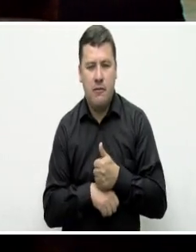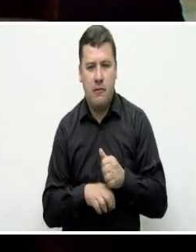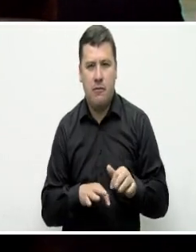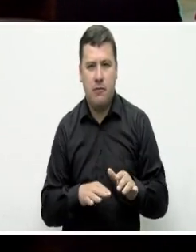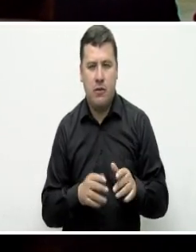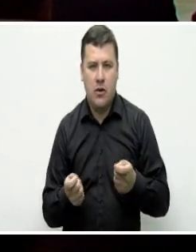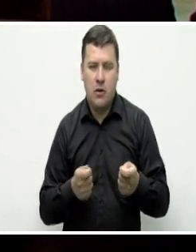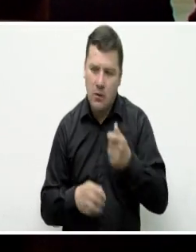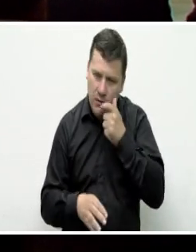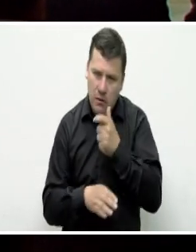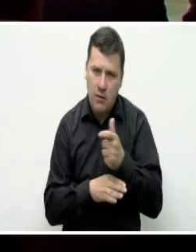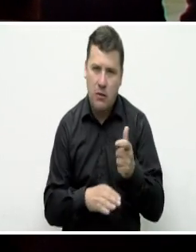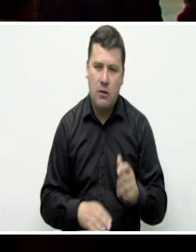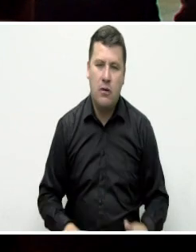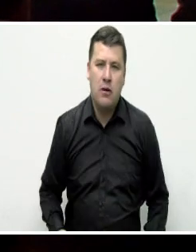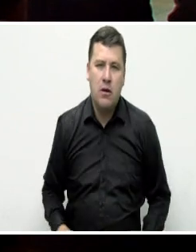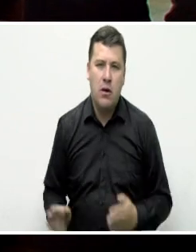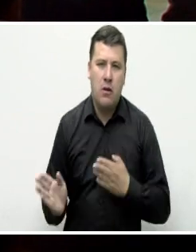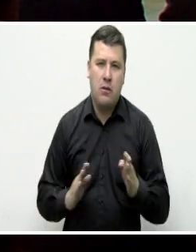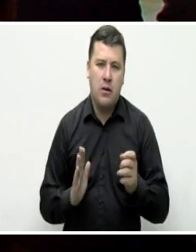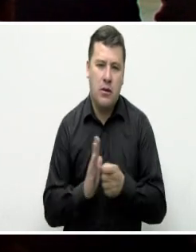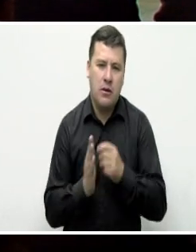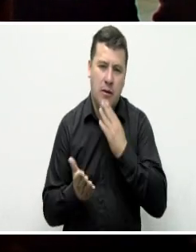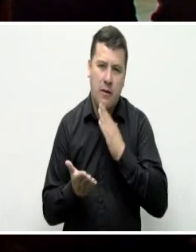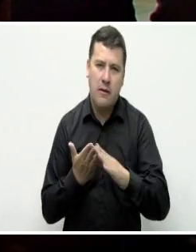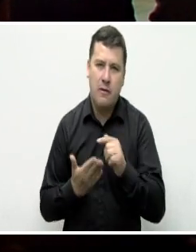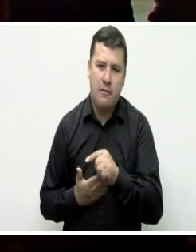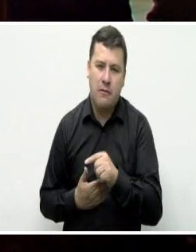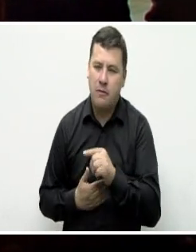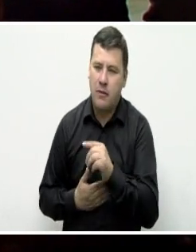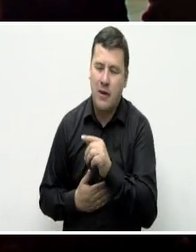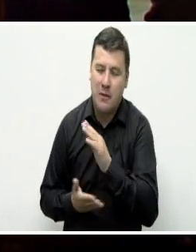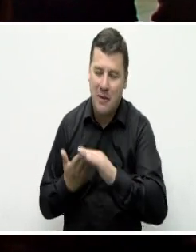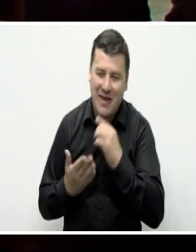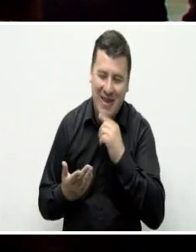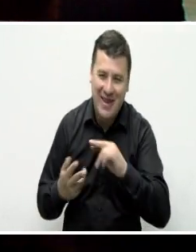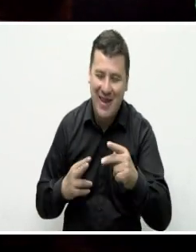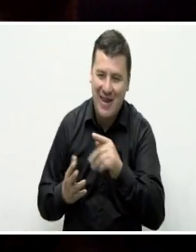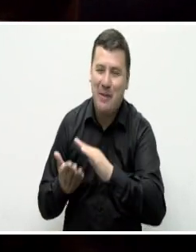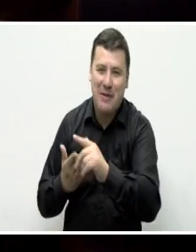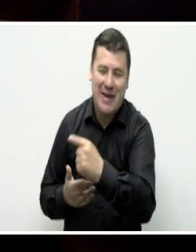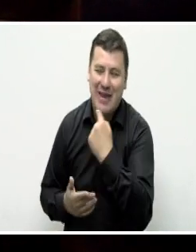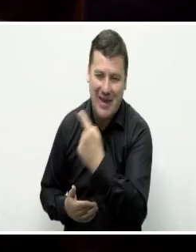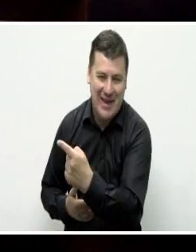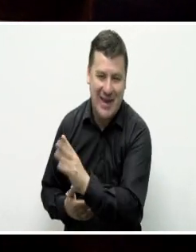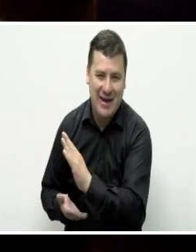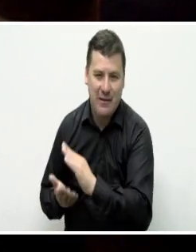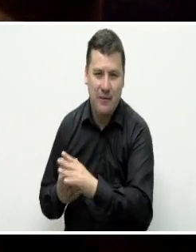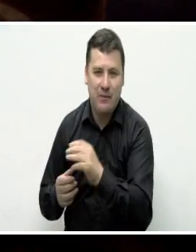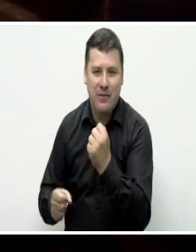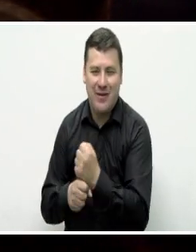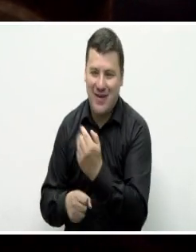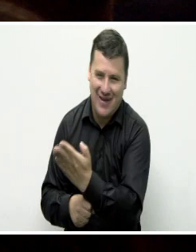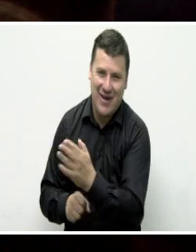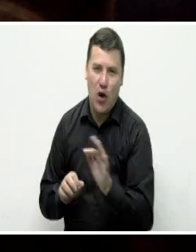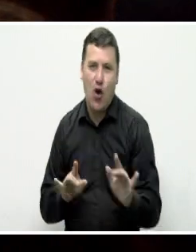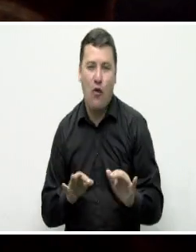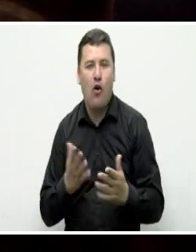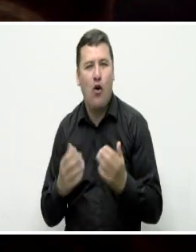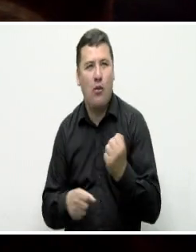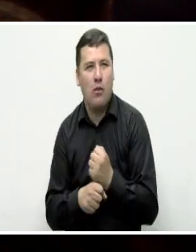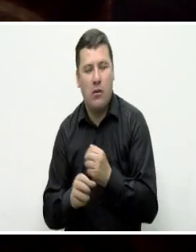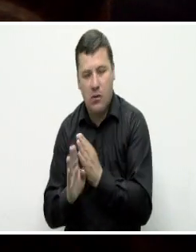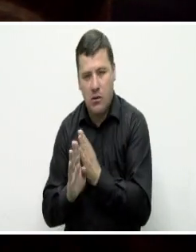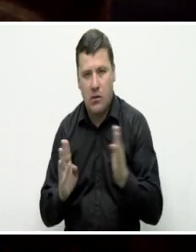de Control de Planeación, perdónenme, para efectos de que nos cuente cómo ha sido el trabajo de la oficina a